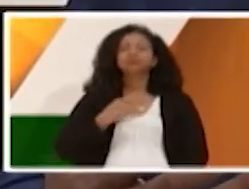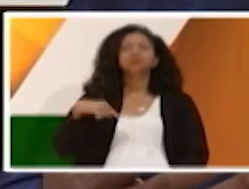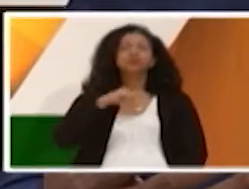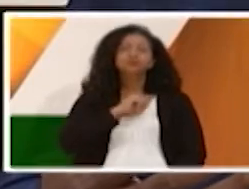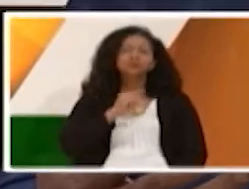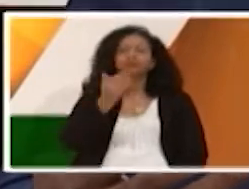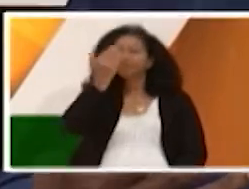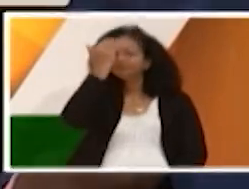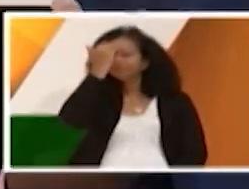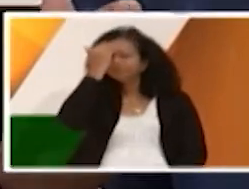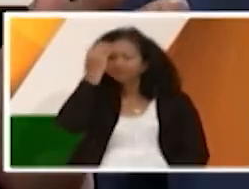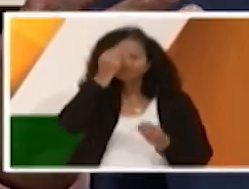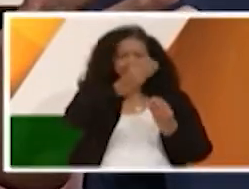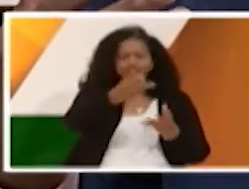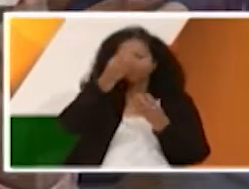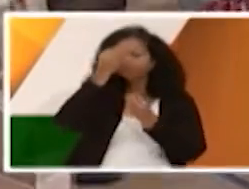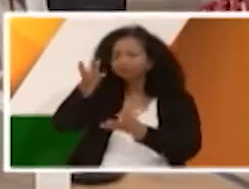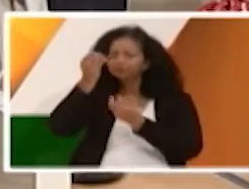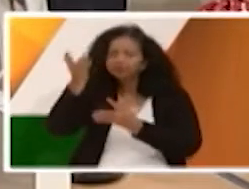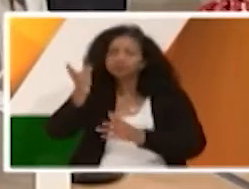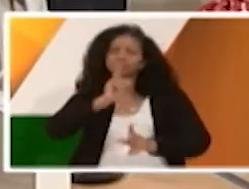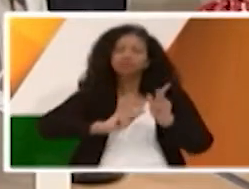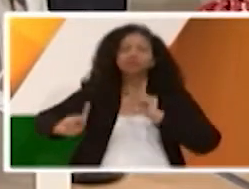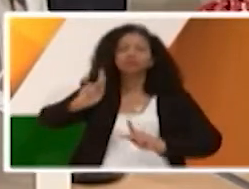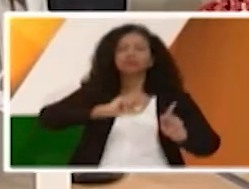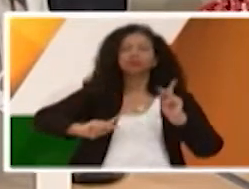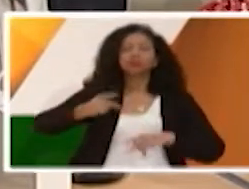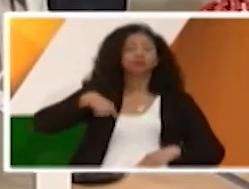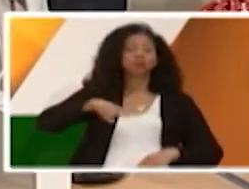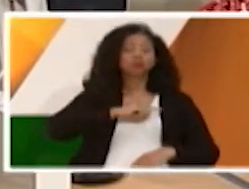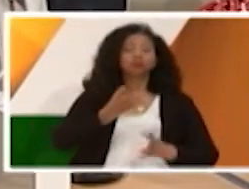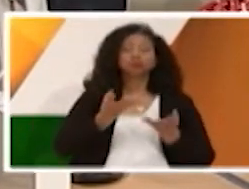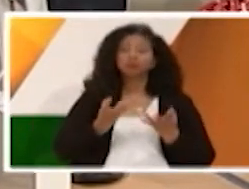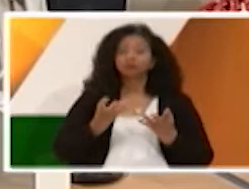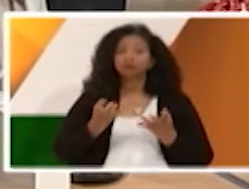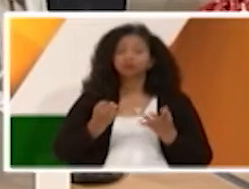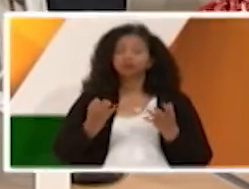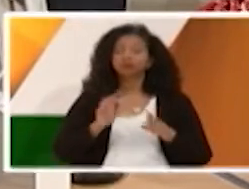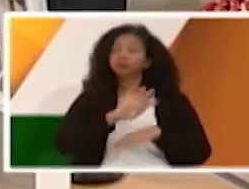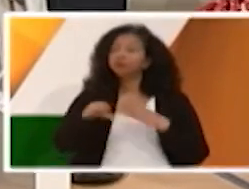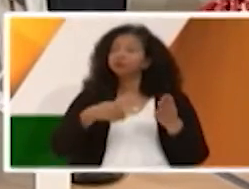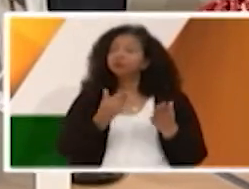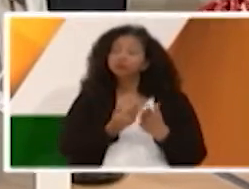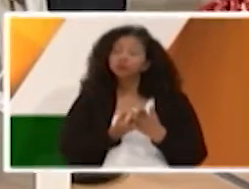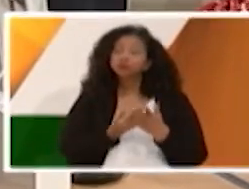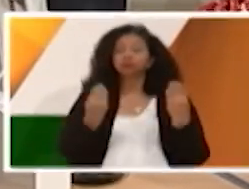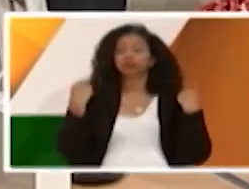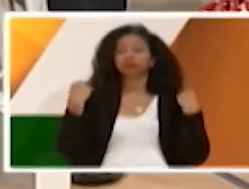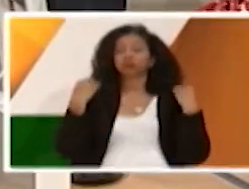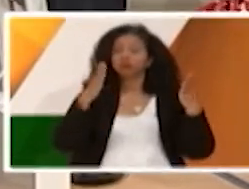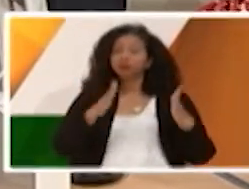la gente, oye, nosotros queremos que todos los atletas ganen medalla, que todos los atletas